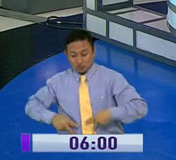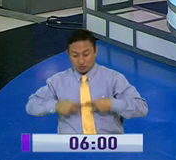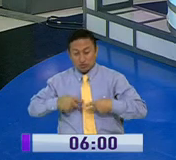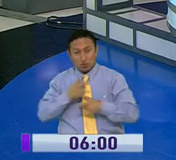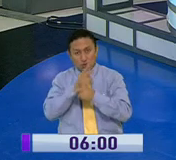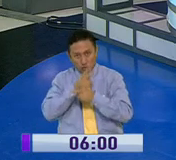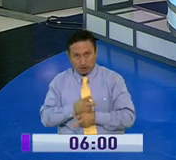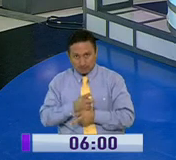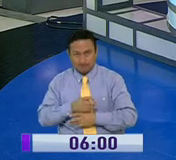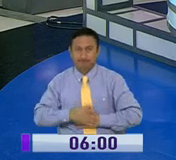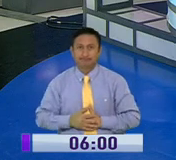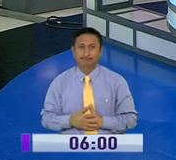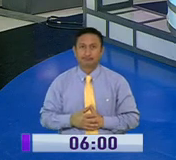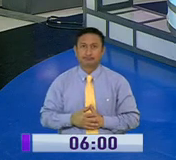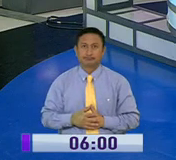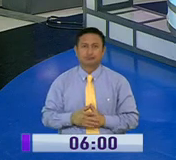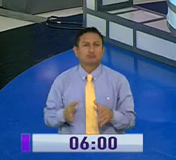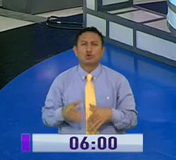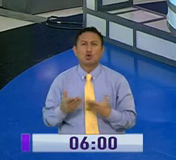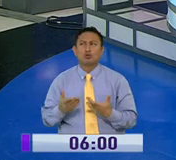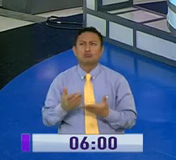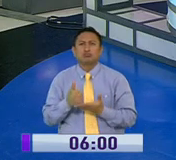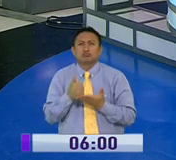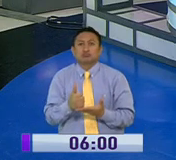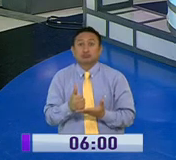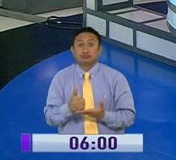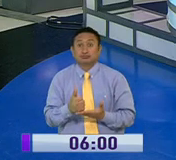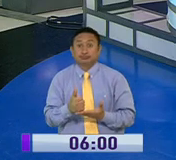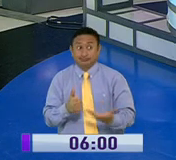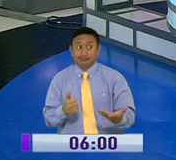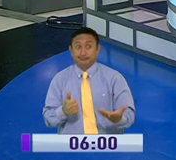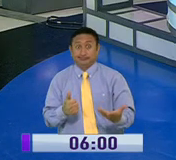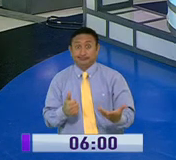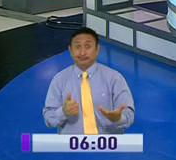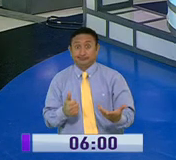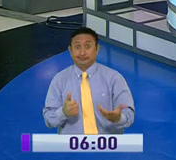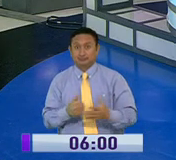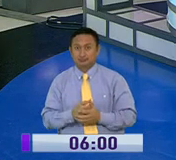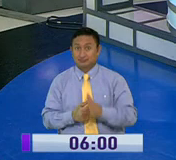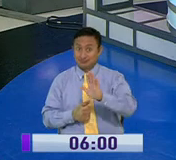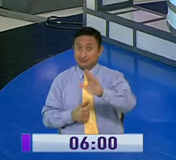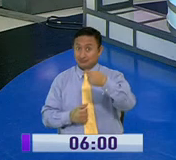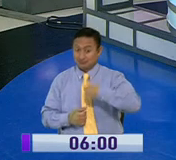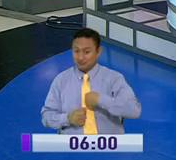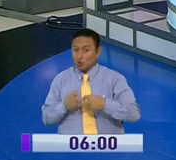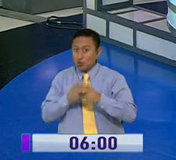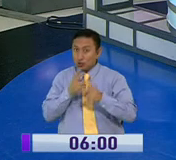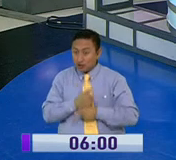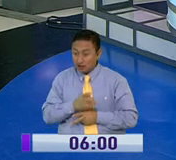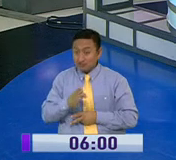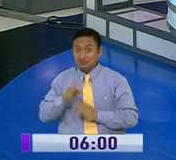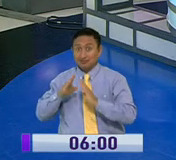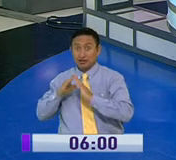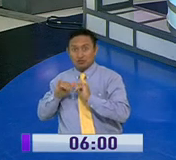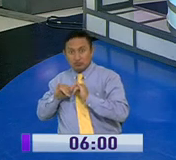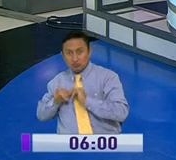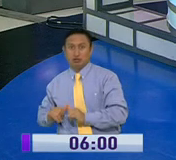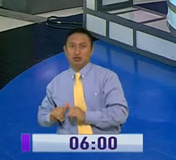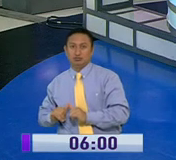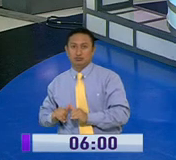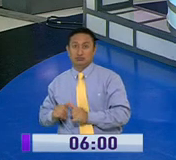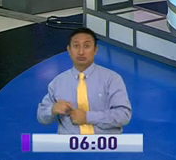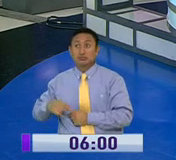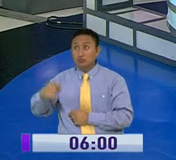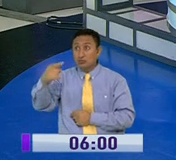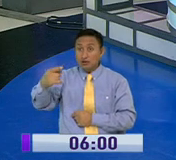de su familia. ¿De qué manera ayudamos, vecinos, amigos queridos, tomando precauciones, quedándose en casa,